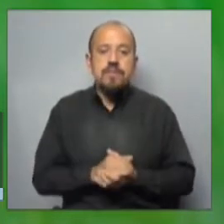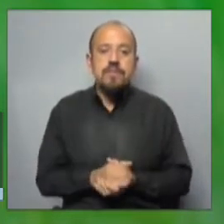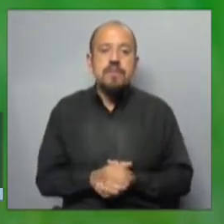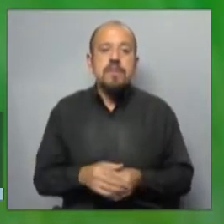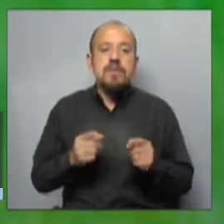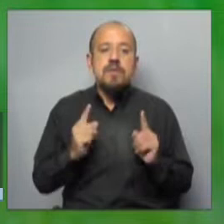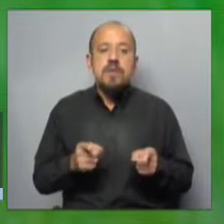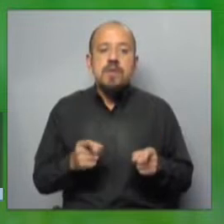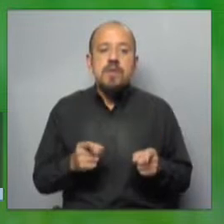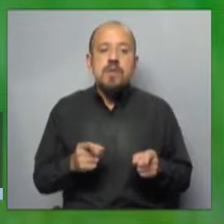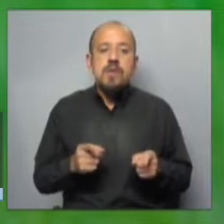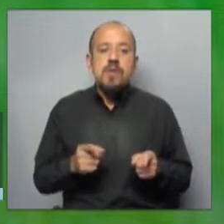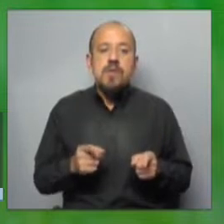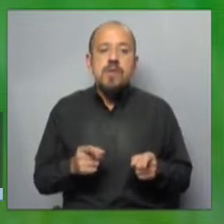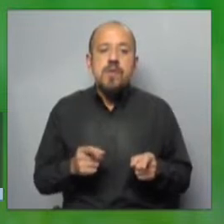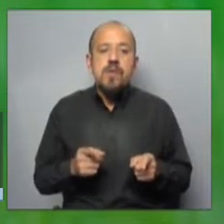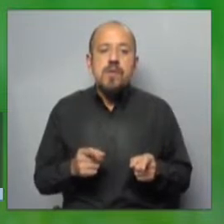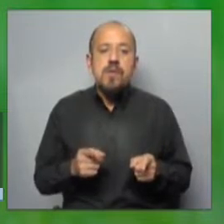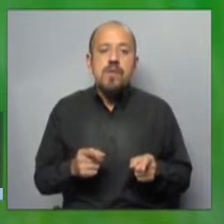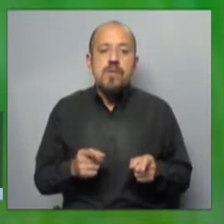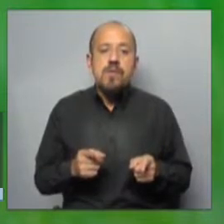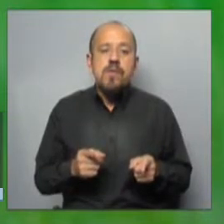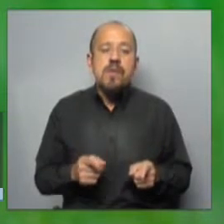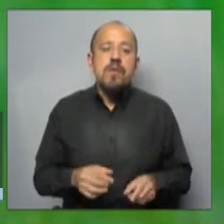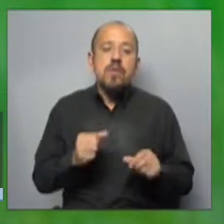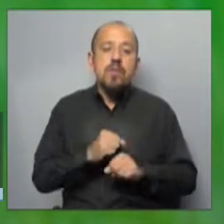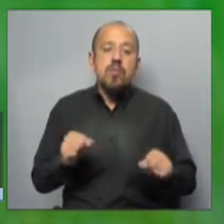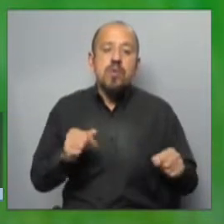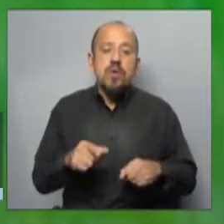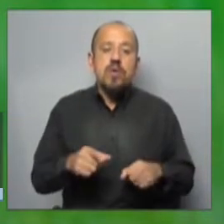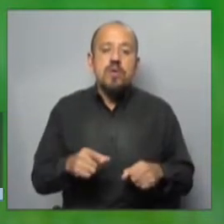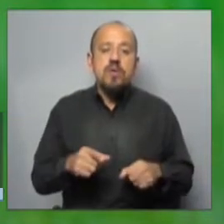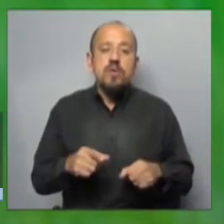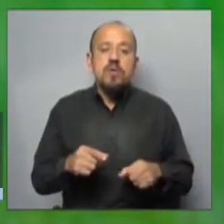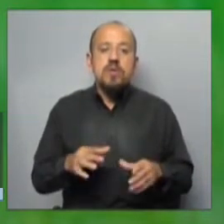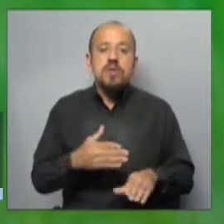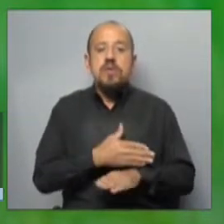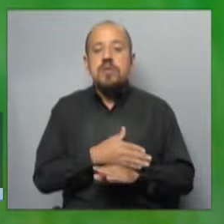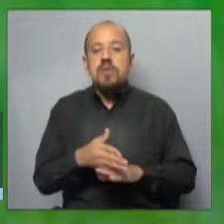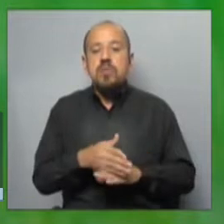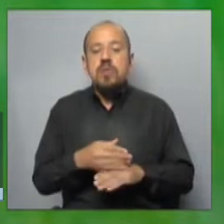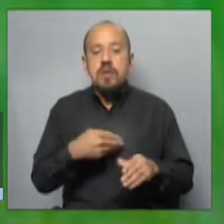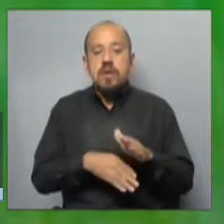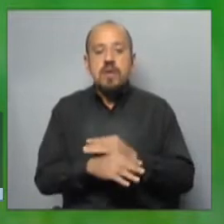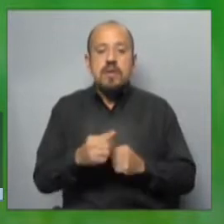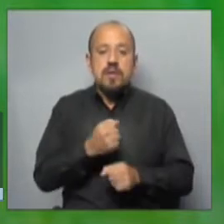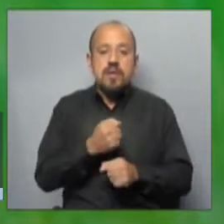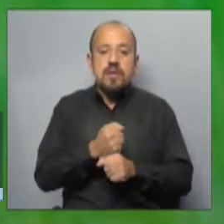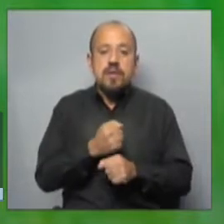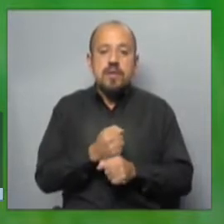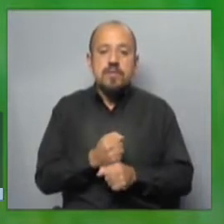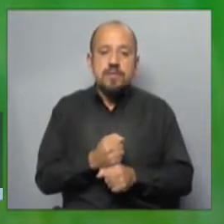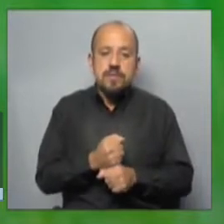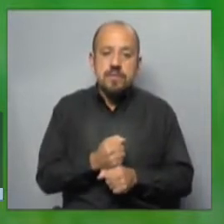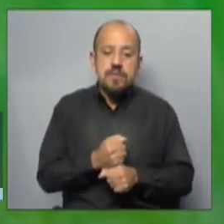también esperamos que puedan contar con un operador laboral después de que entren a trabajar porque